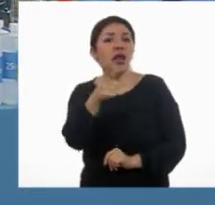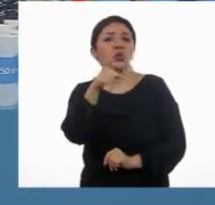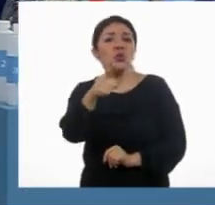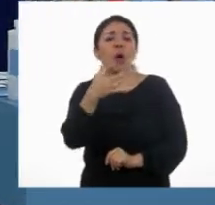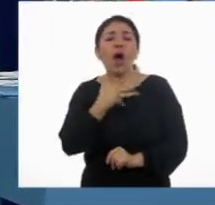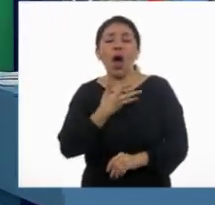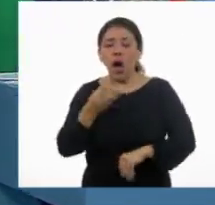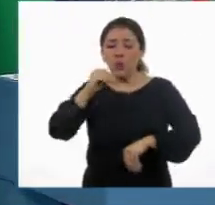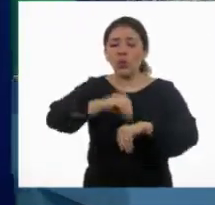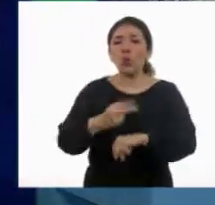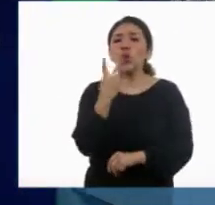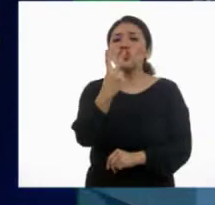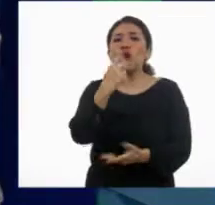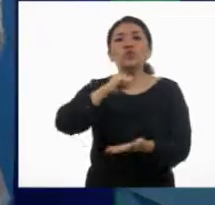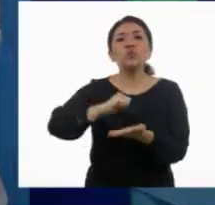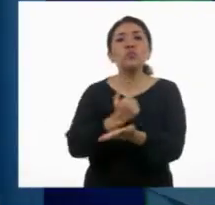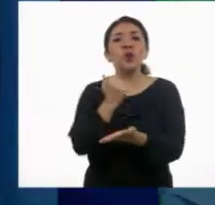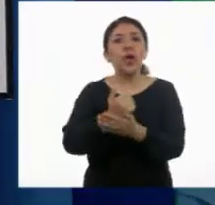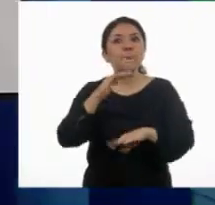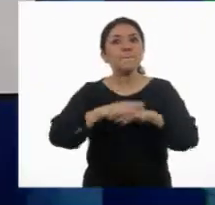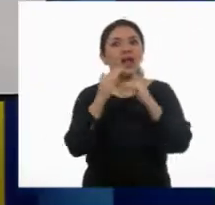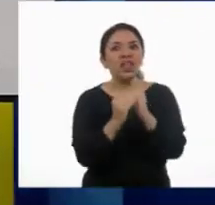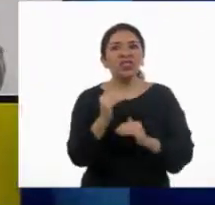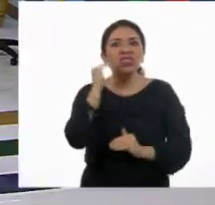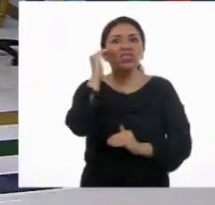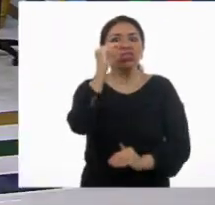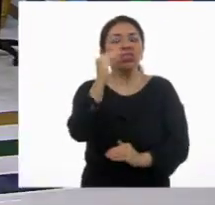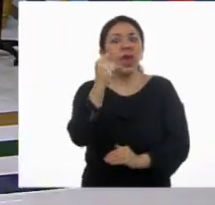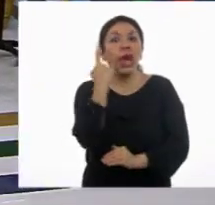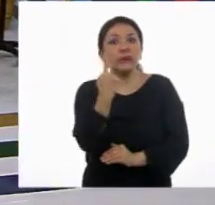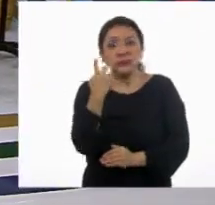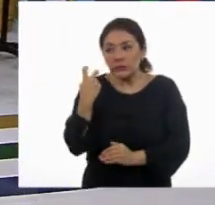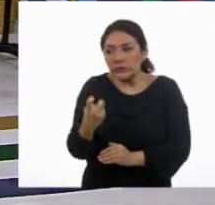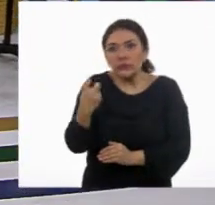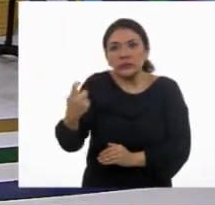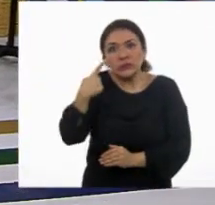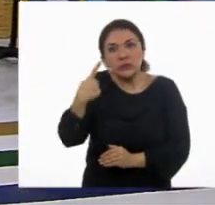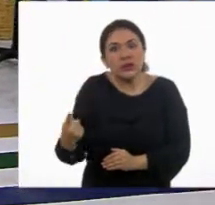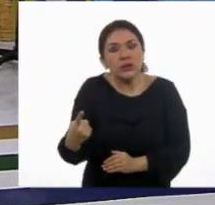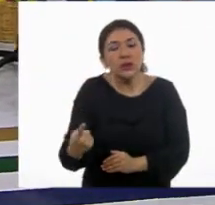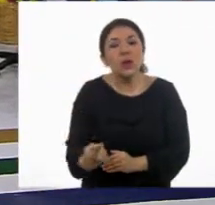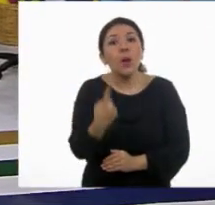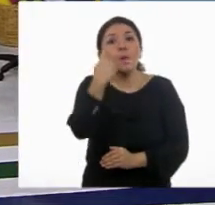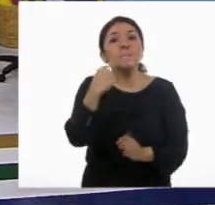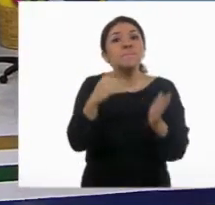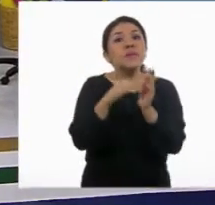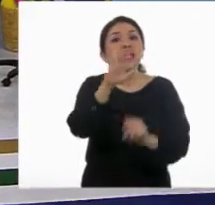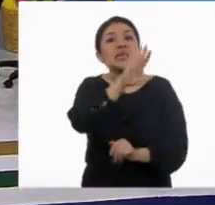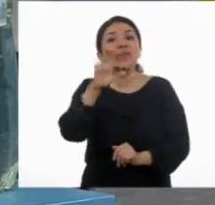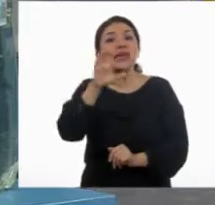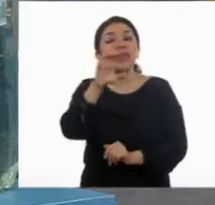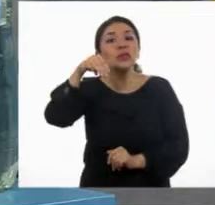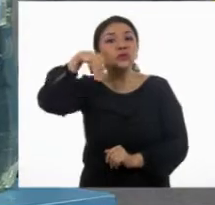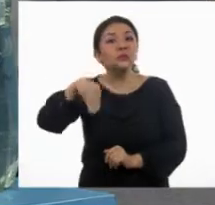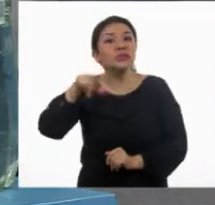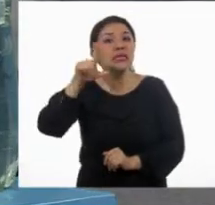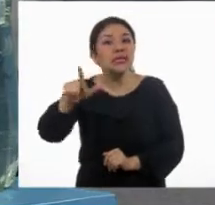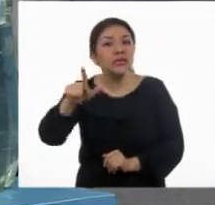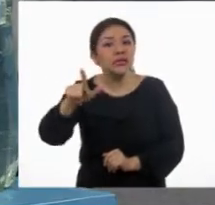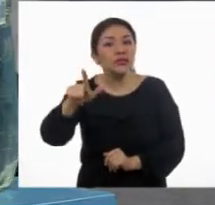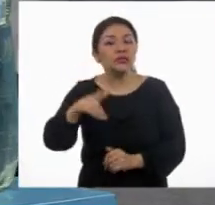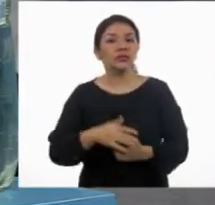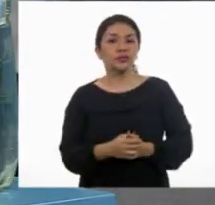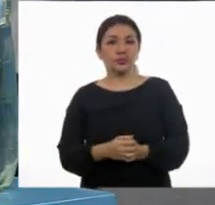2 botellas más grandes, que son estas. De 1,500